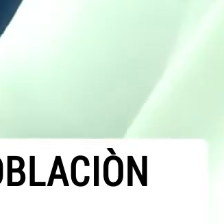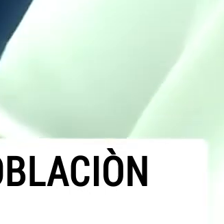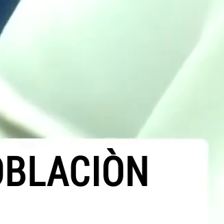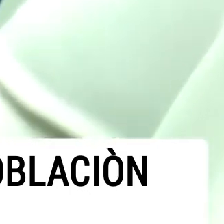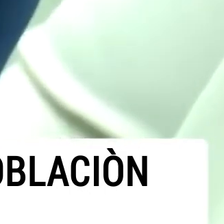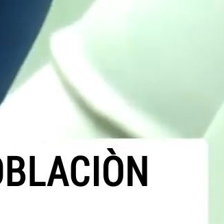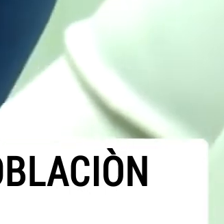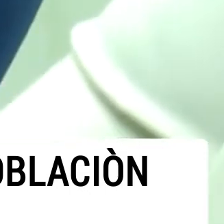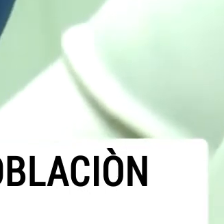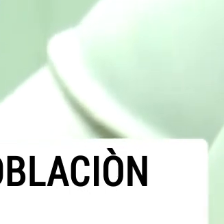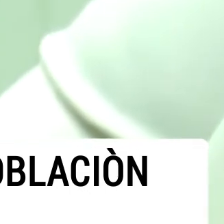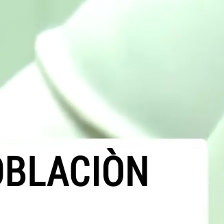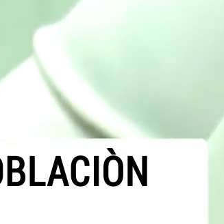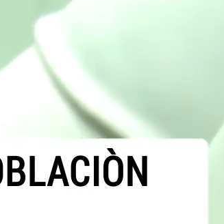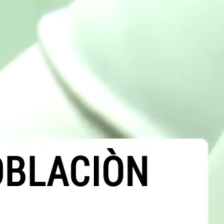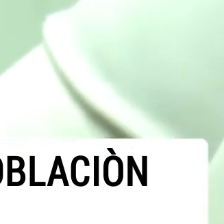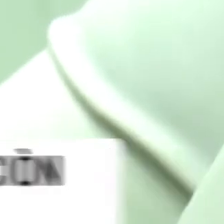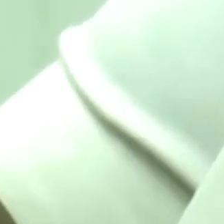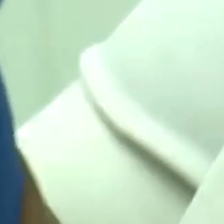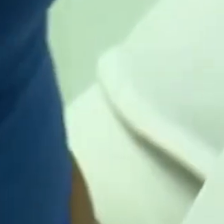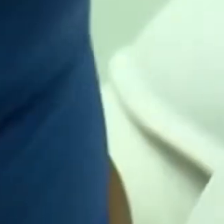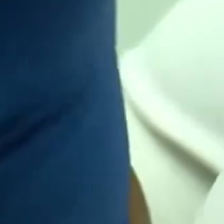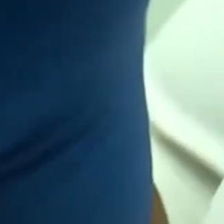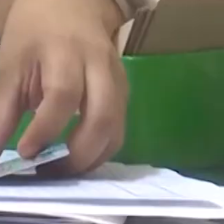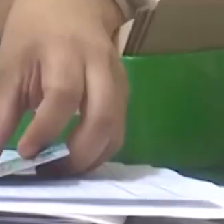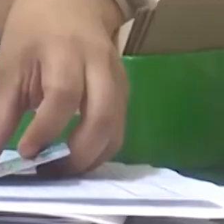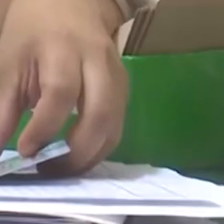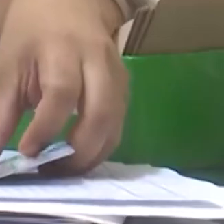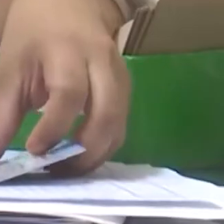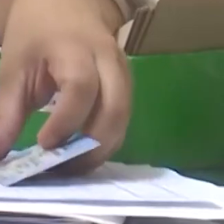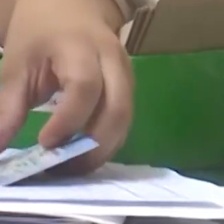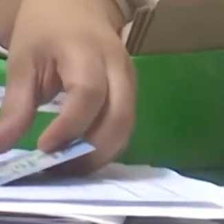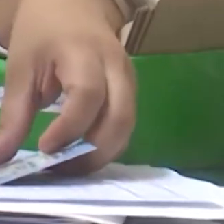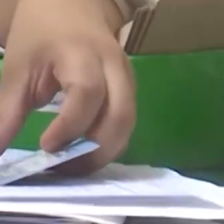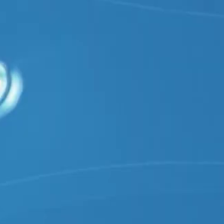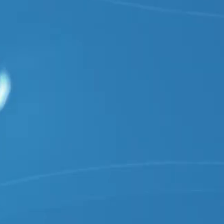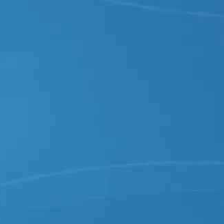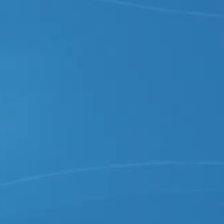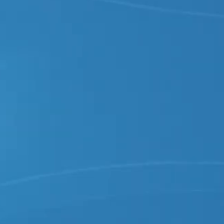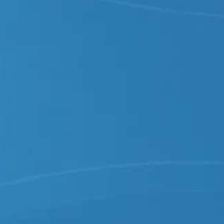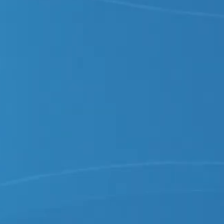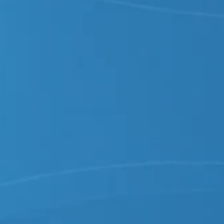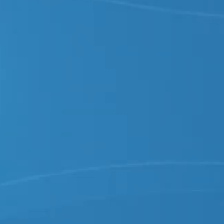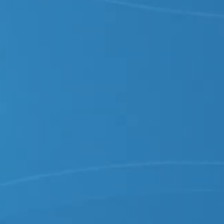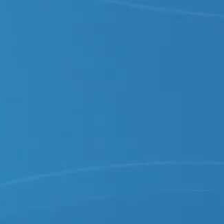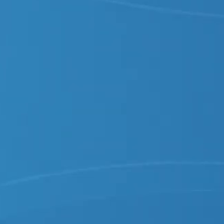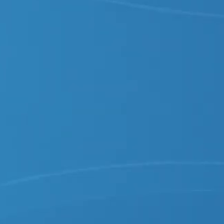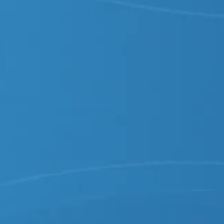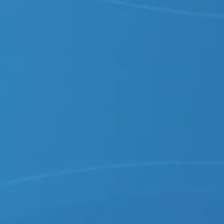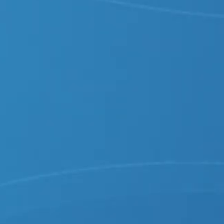de Ingeniería Genética y Biotecnología y los laboratorios farmacéuticos AICA.